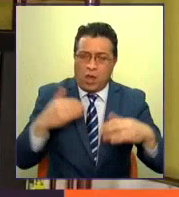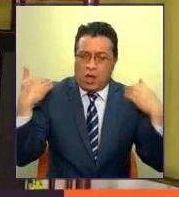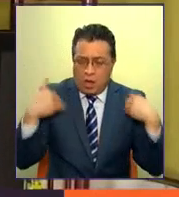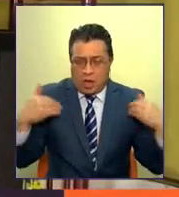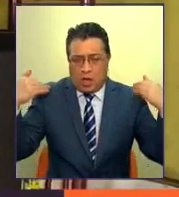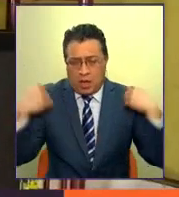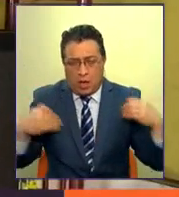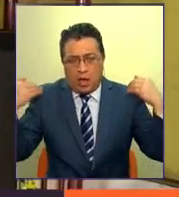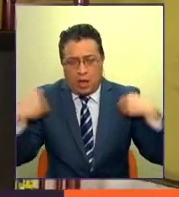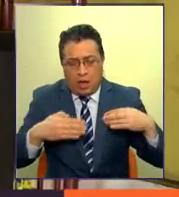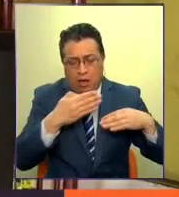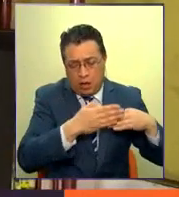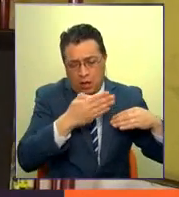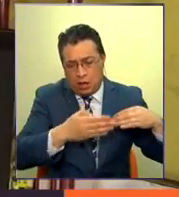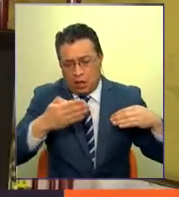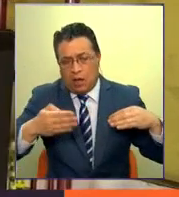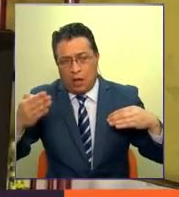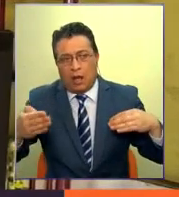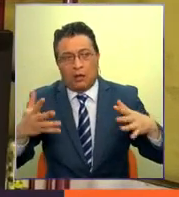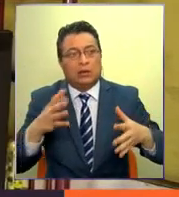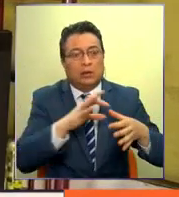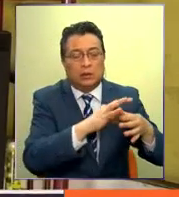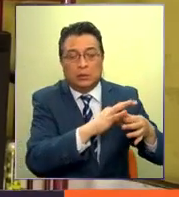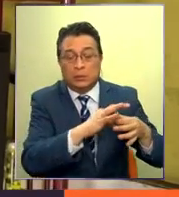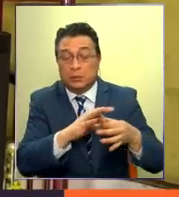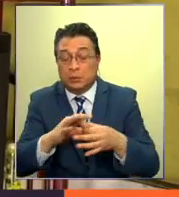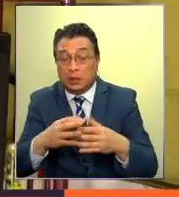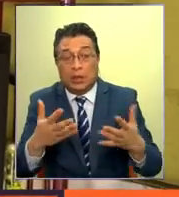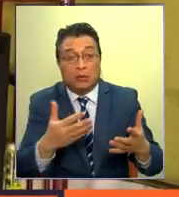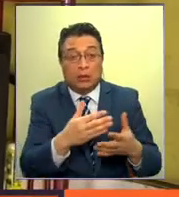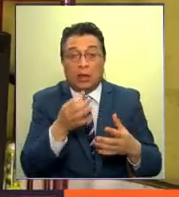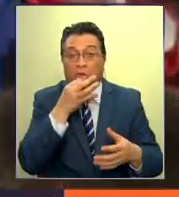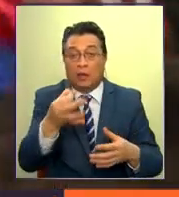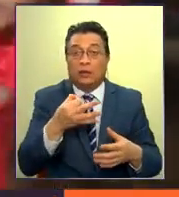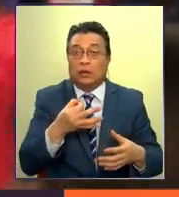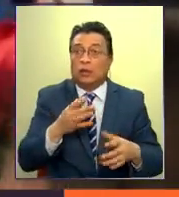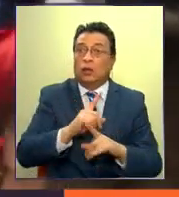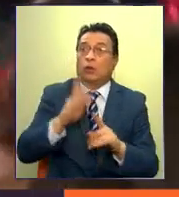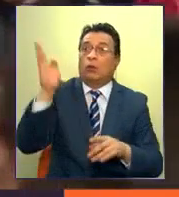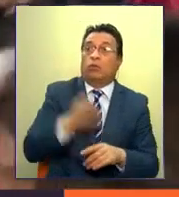pronto, en base a todo lo que ocurre en esta contingencia, nos dicen no hay fiesta.